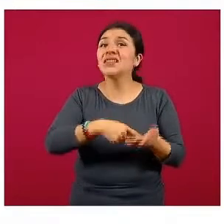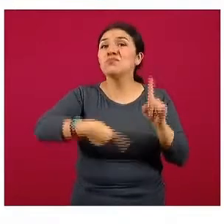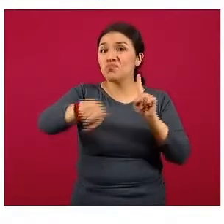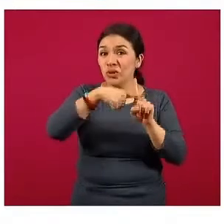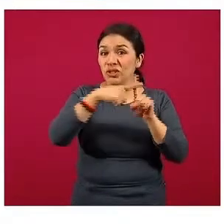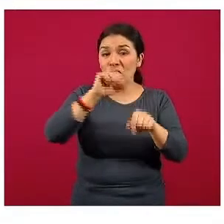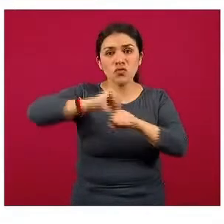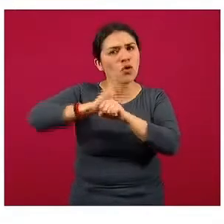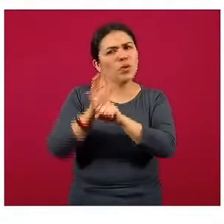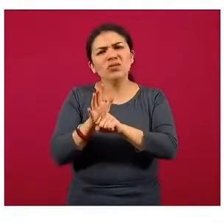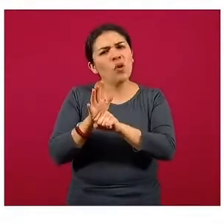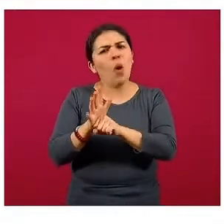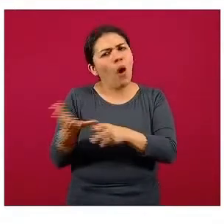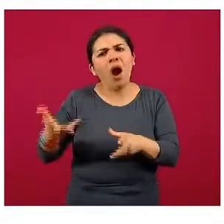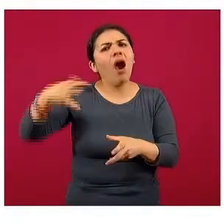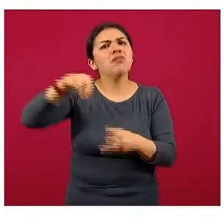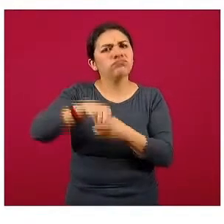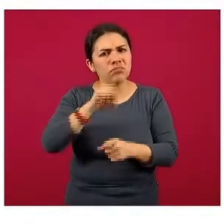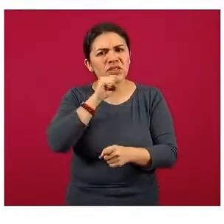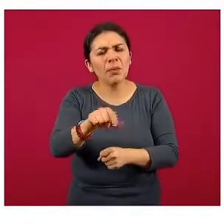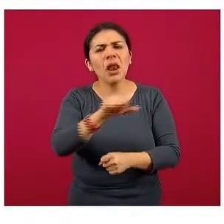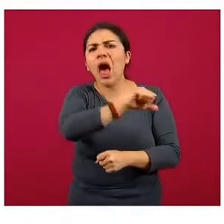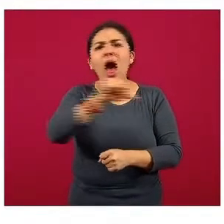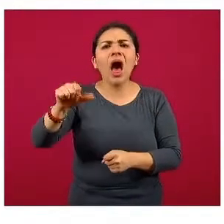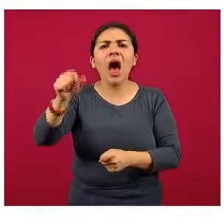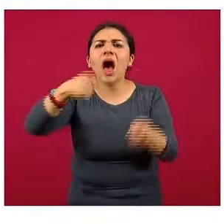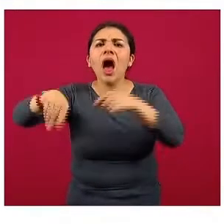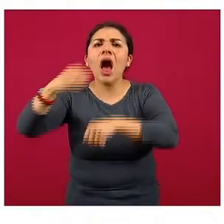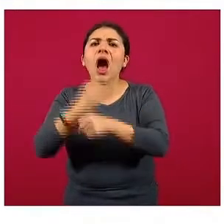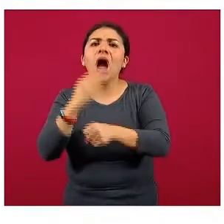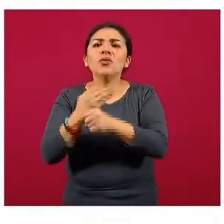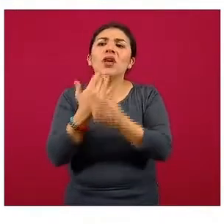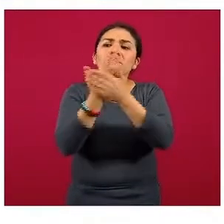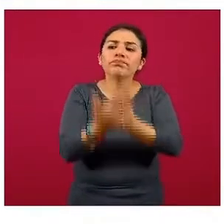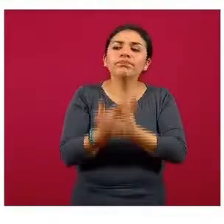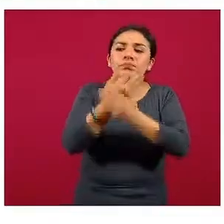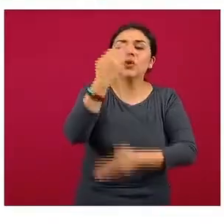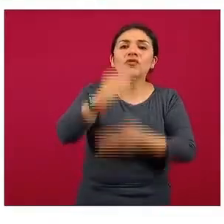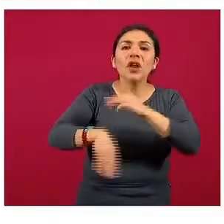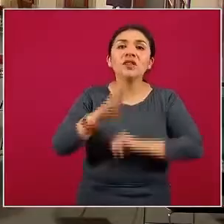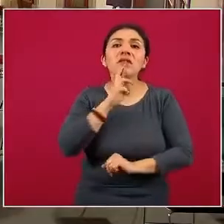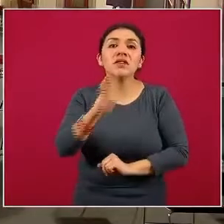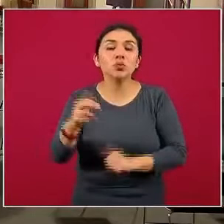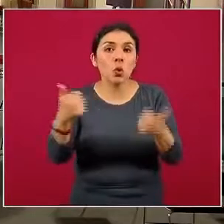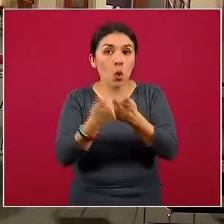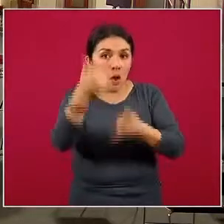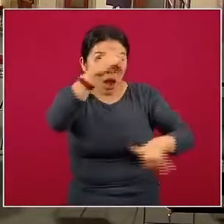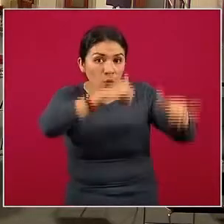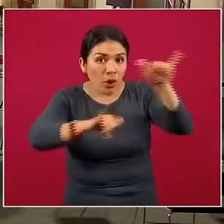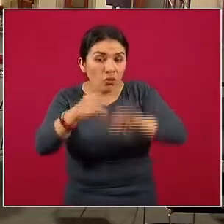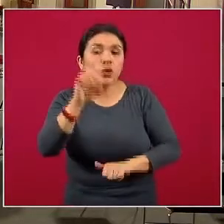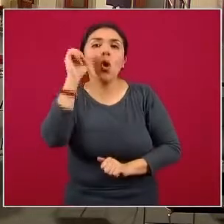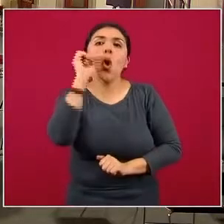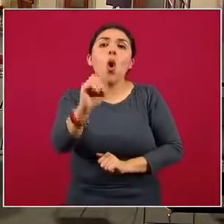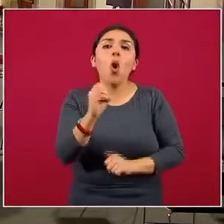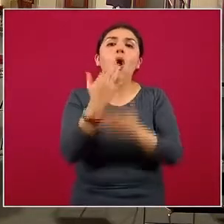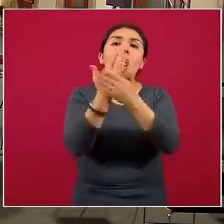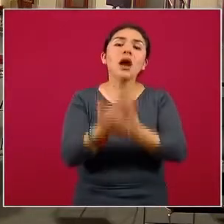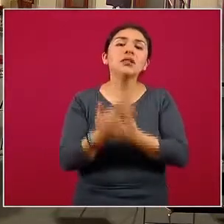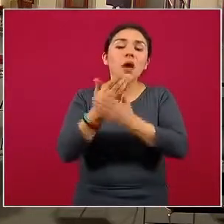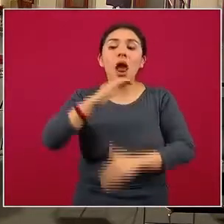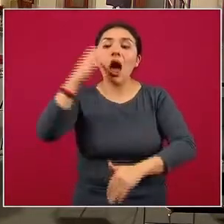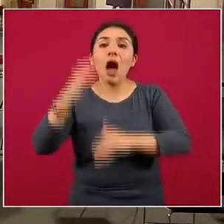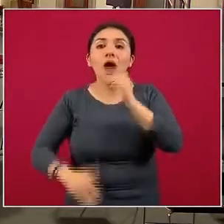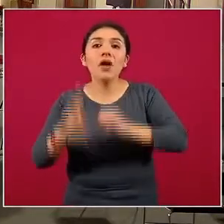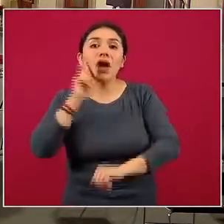COVID-19, sino también estamos incluyendo aquellas que en este momento están esperando o el resultado del laboratorio o están esperando